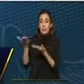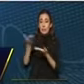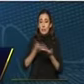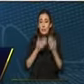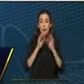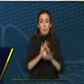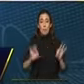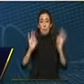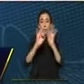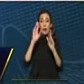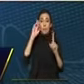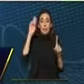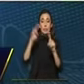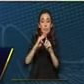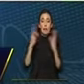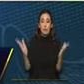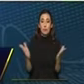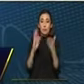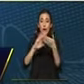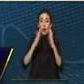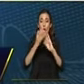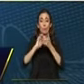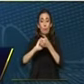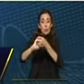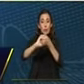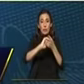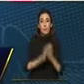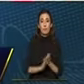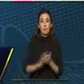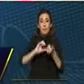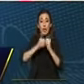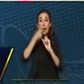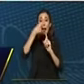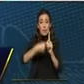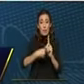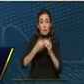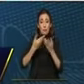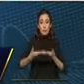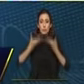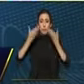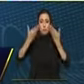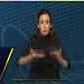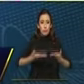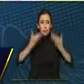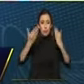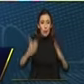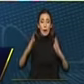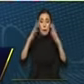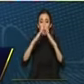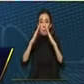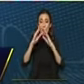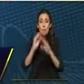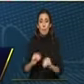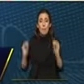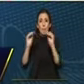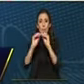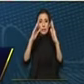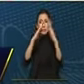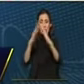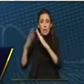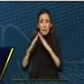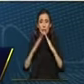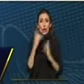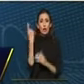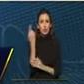comunidad. Estamos entregando organizaciones cada mes a miles y miles de familias en todo el país. No solo